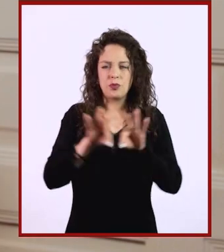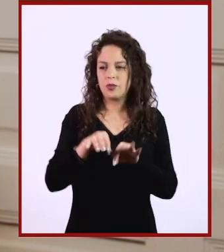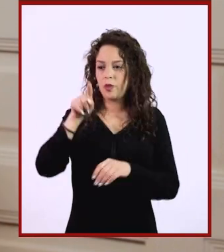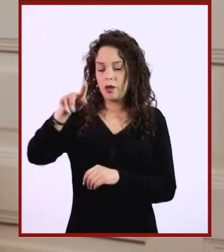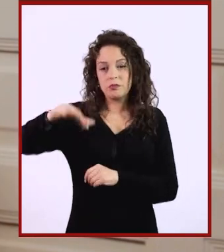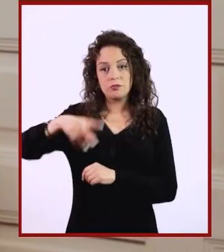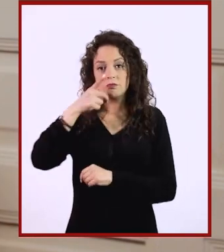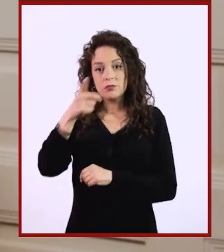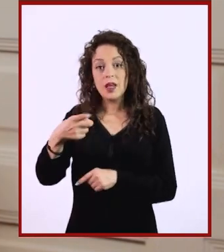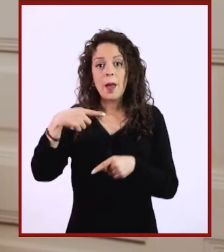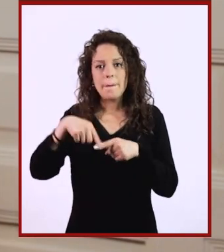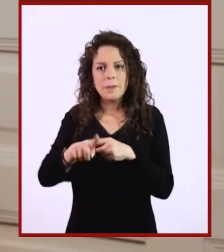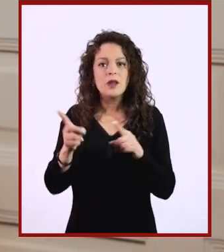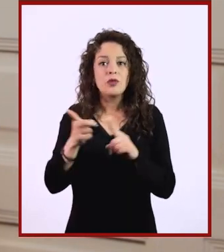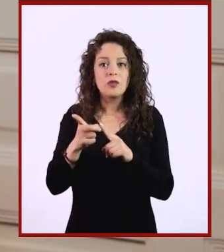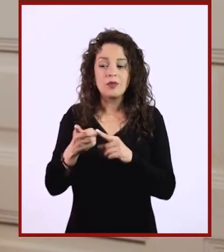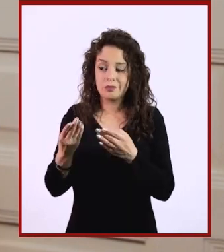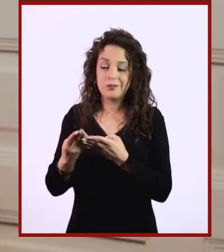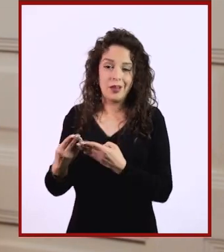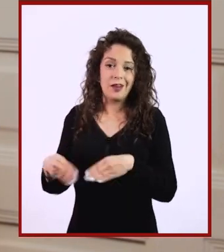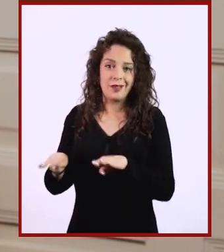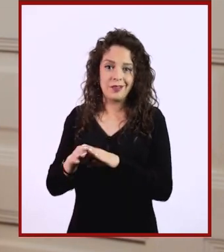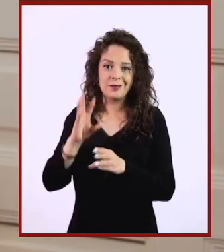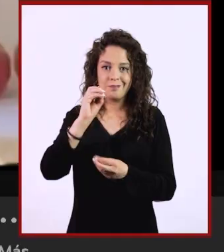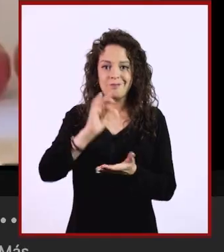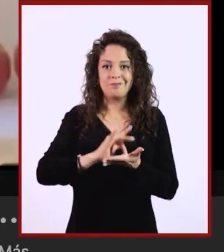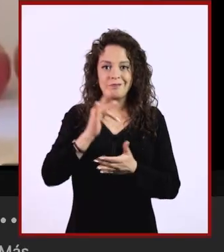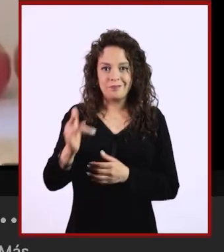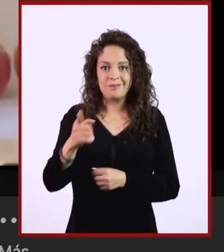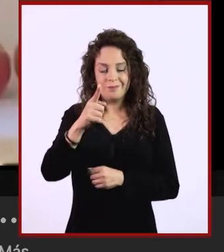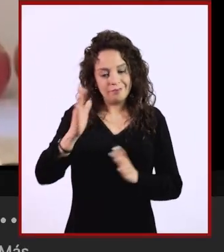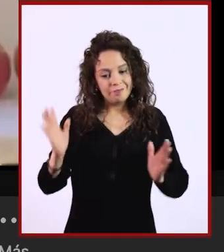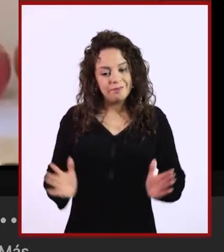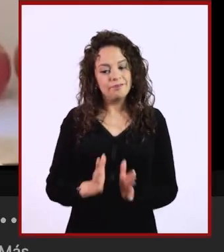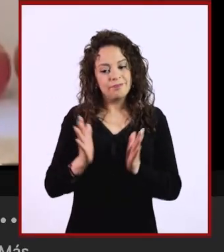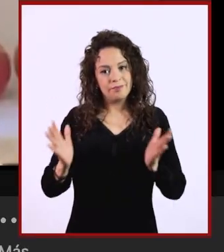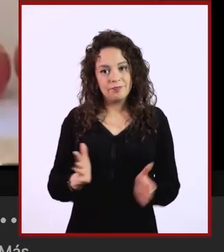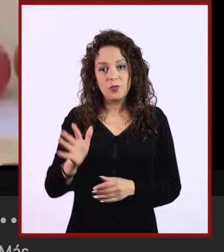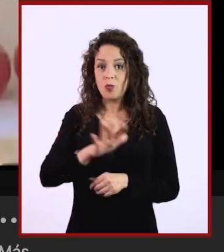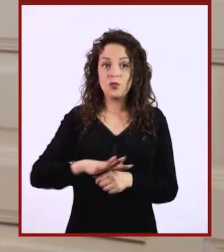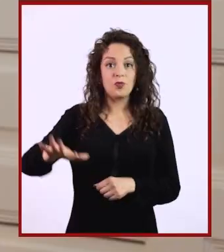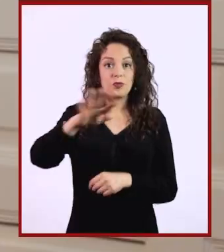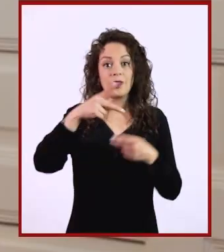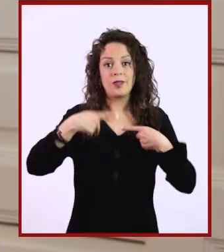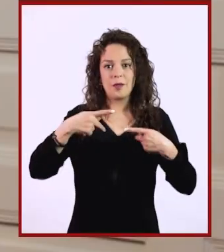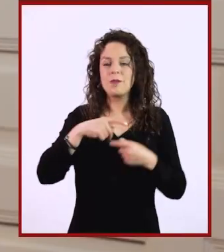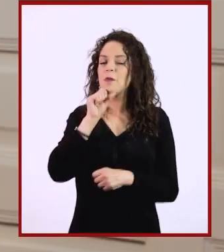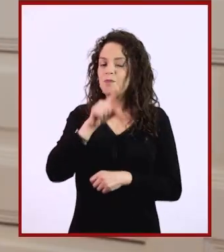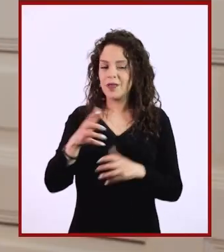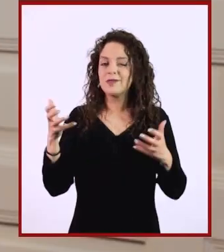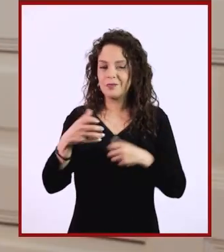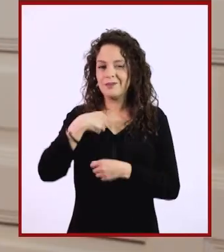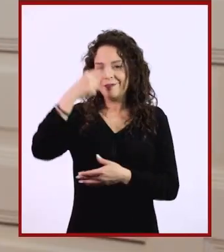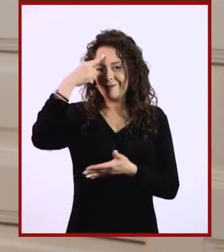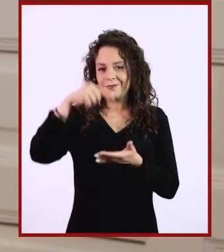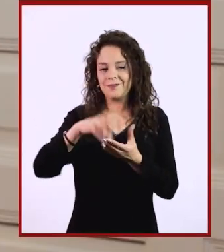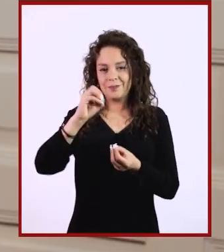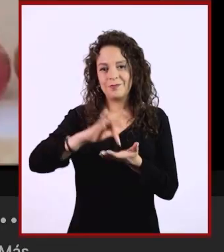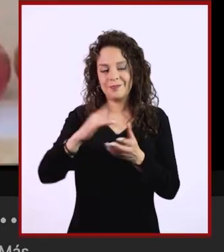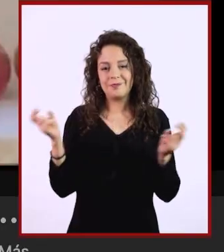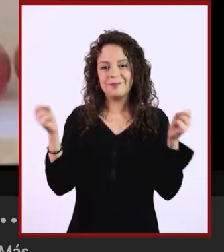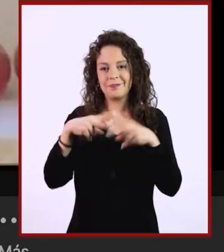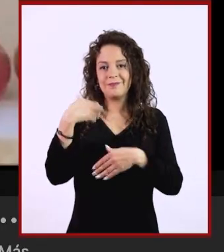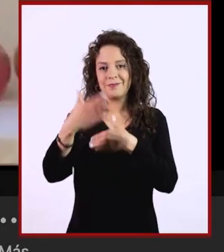nuestra trinchera lo podemos hacer. Gracias por inspirarnos y estoy seguro que a nuestra audiencia lo va a hacer. Muchas gracias, Daniela. Nos vemos en la